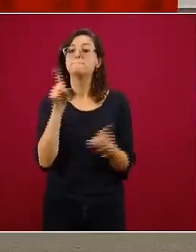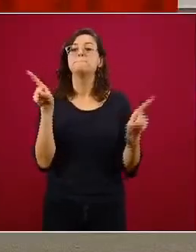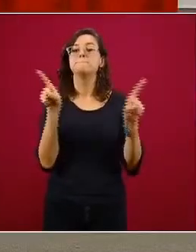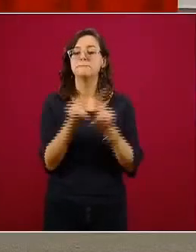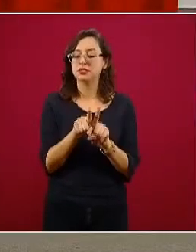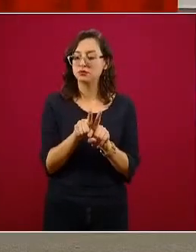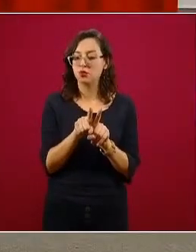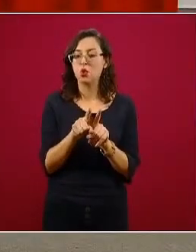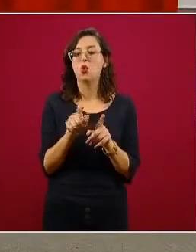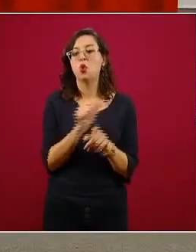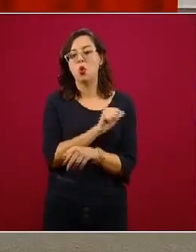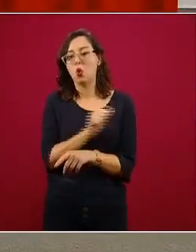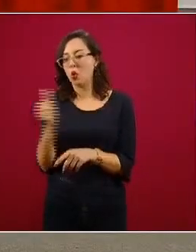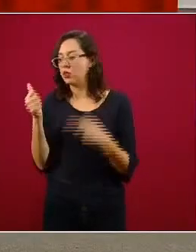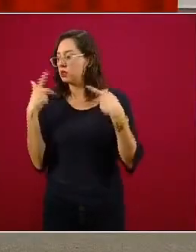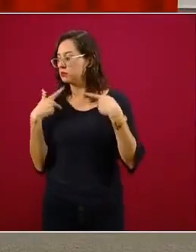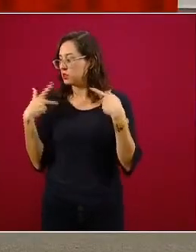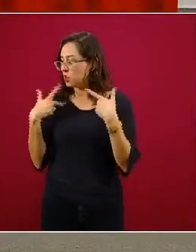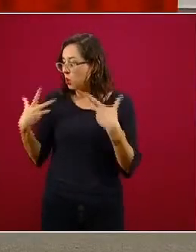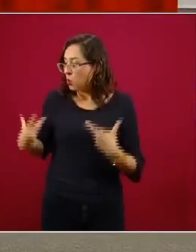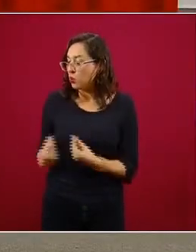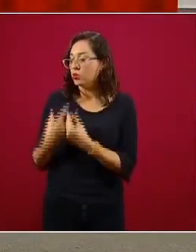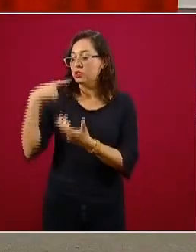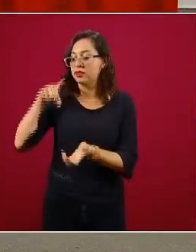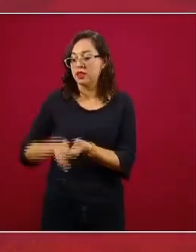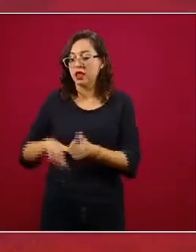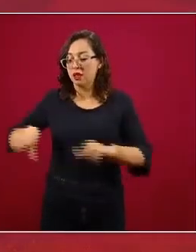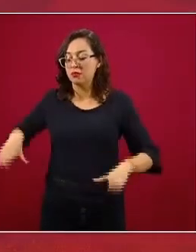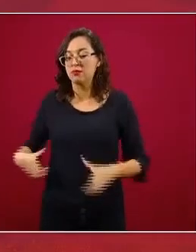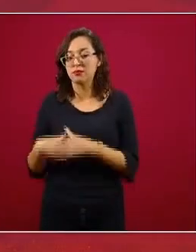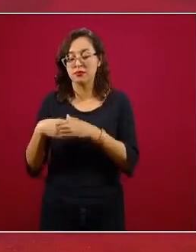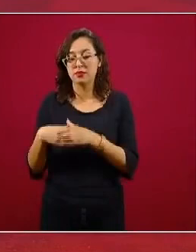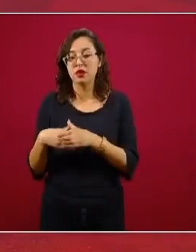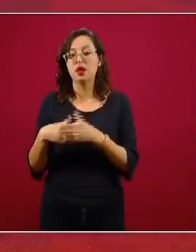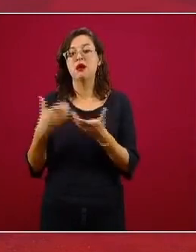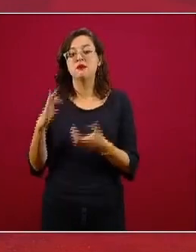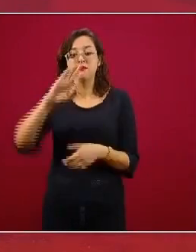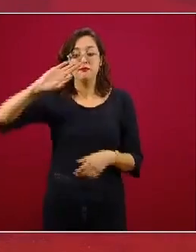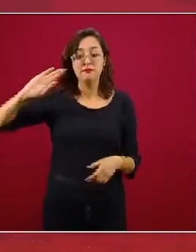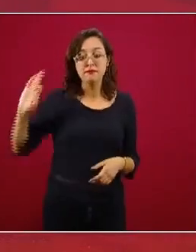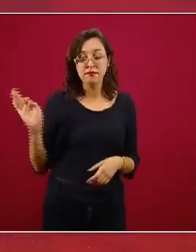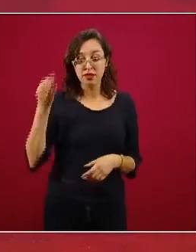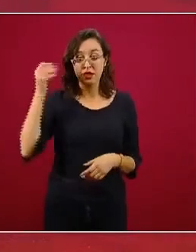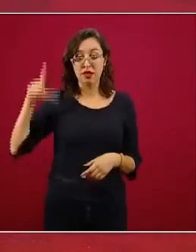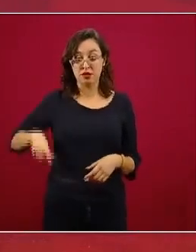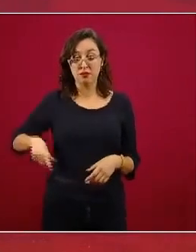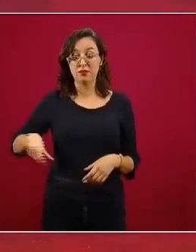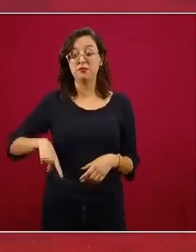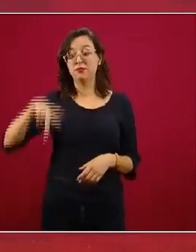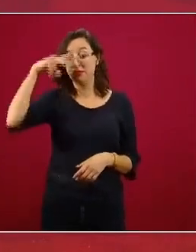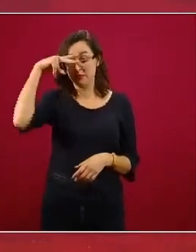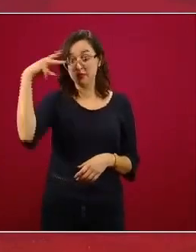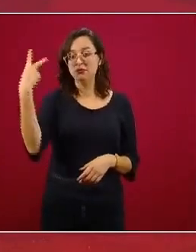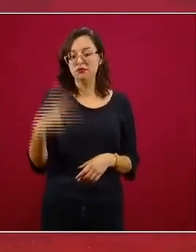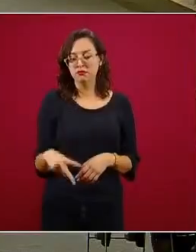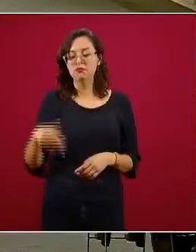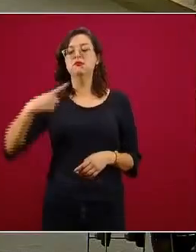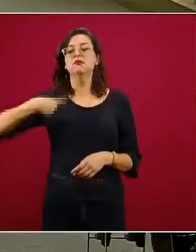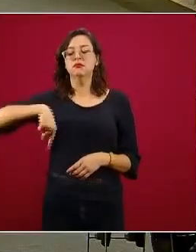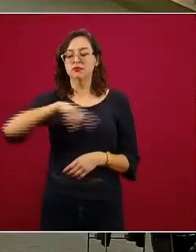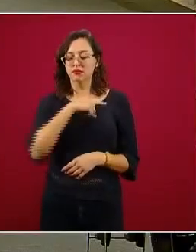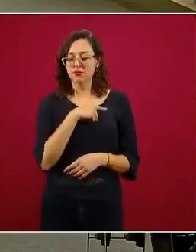movilizar otros recursos de trabajo comunitario. Del nivel federal, del Gobierno de México, estamos echando